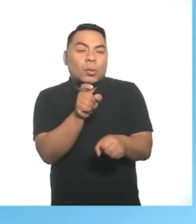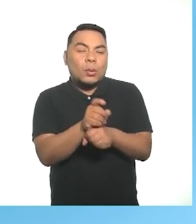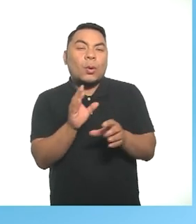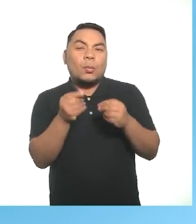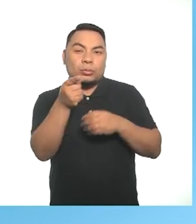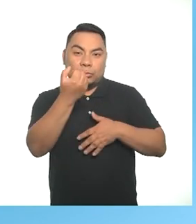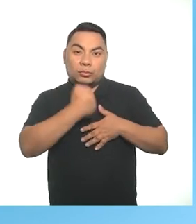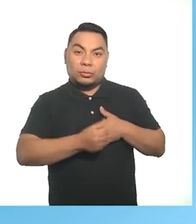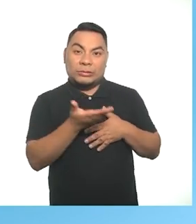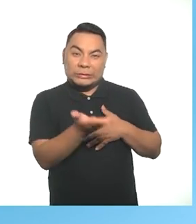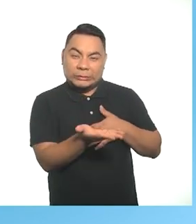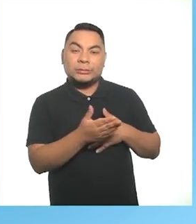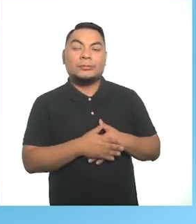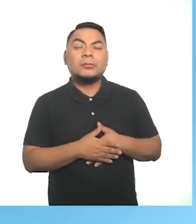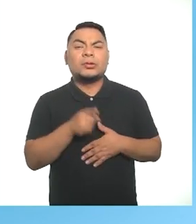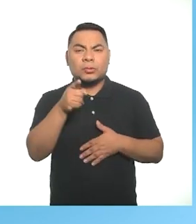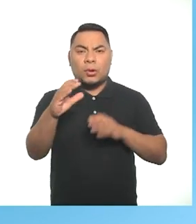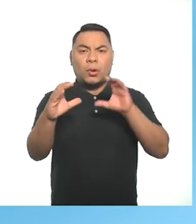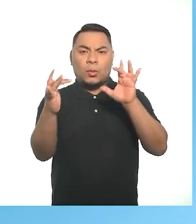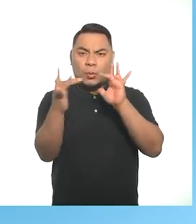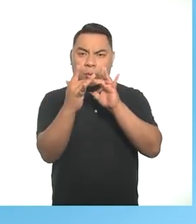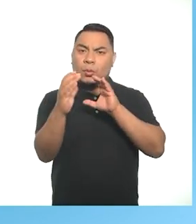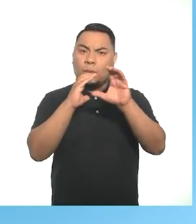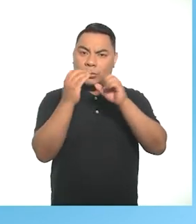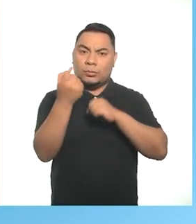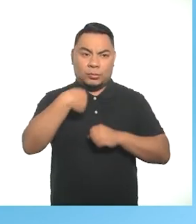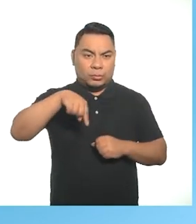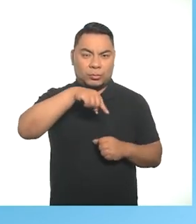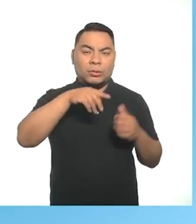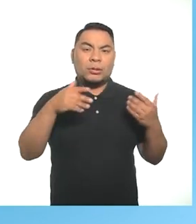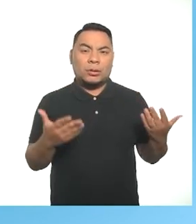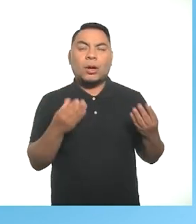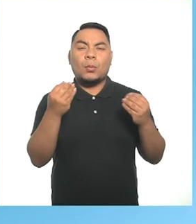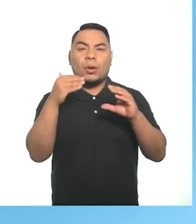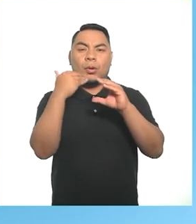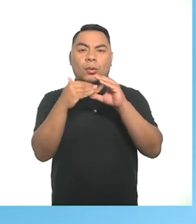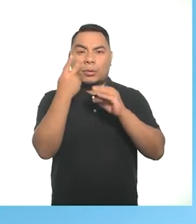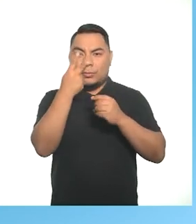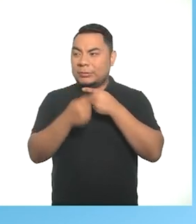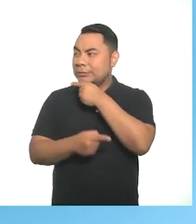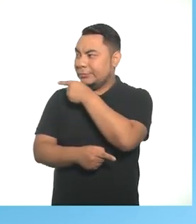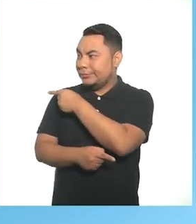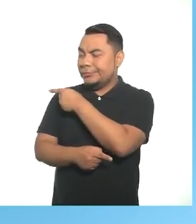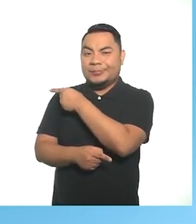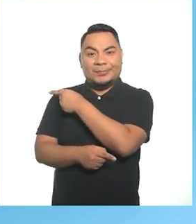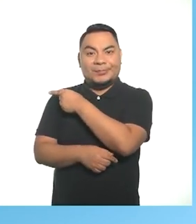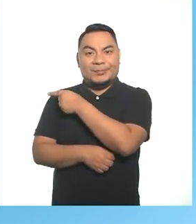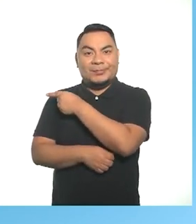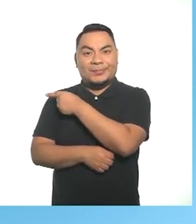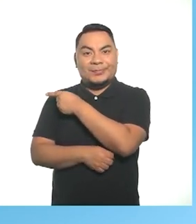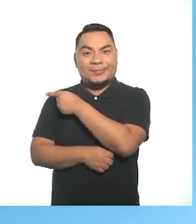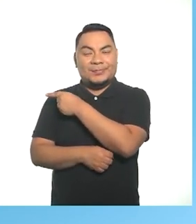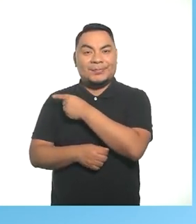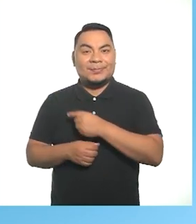acompañamiento pedagógico de su niña o niño, comuníquense con nosotros a través del correo